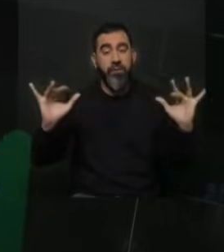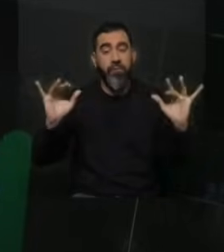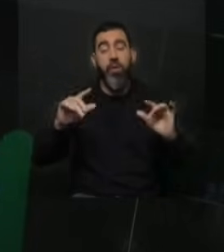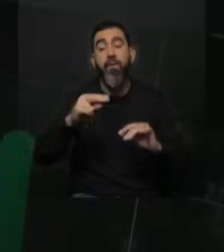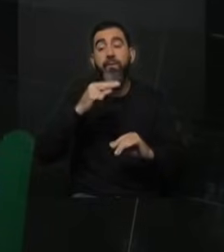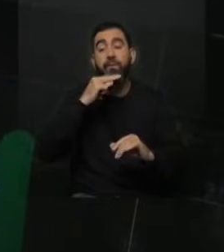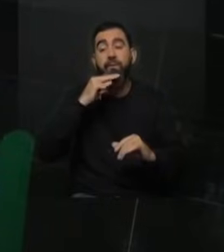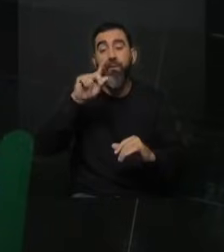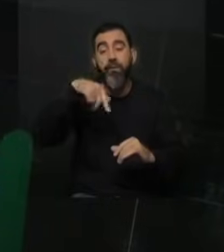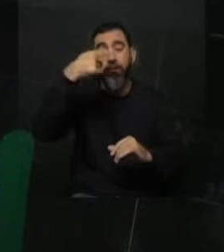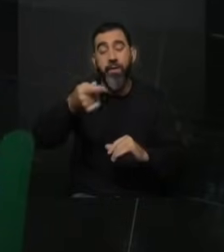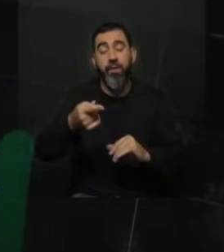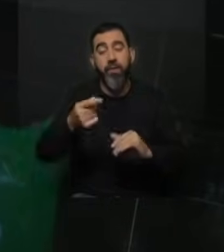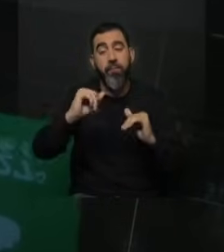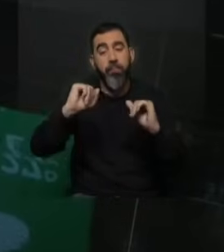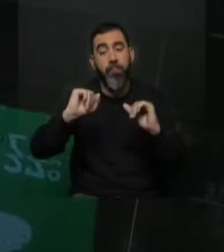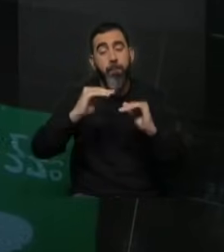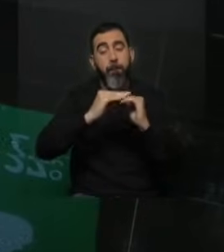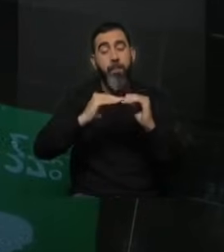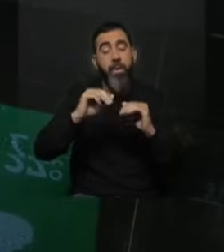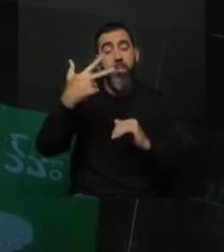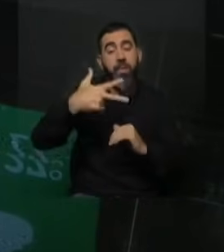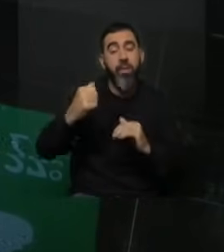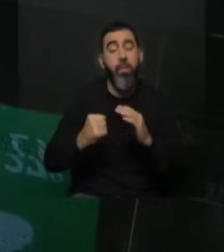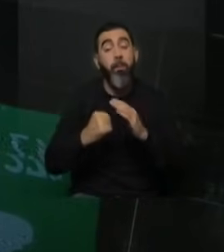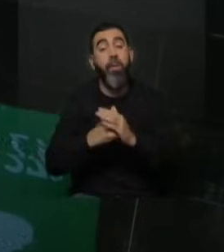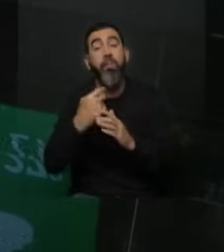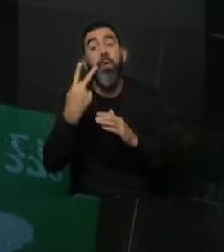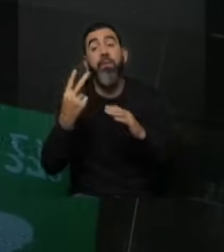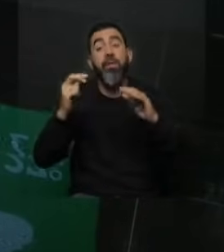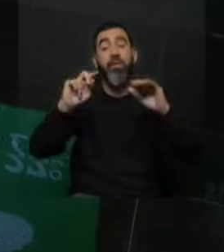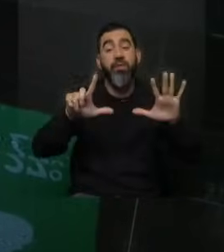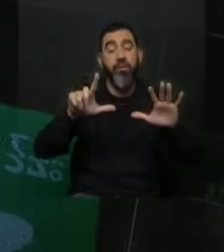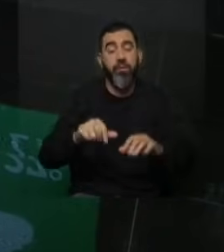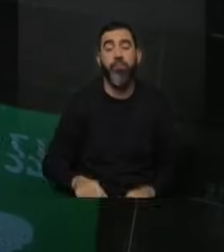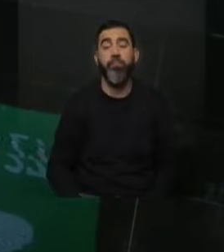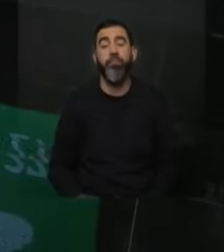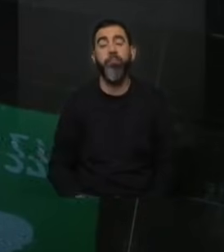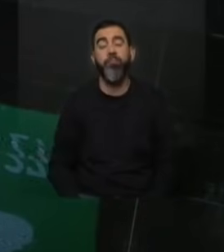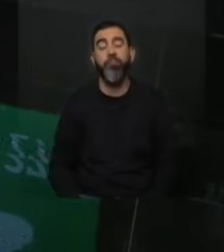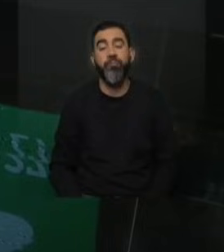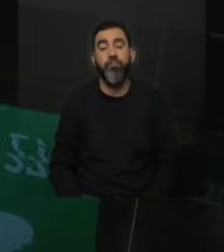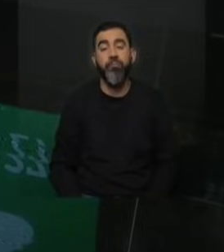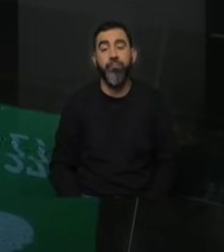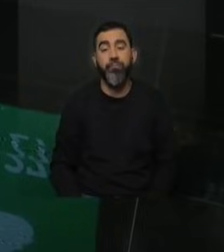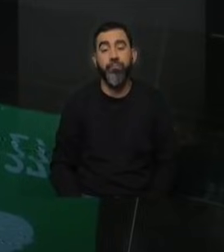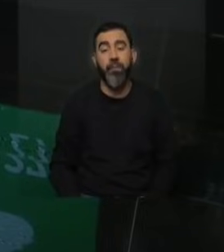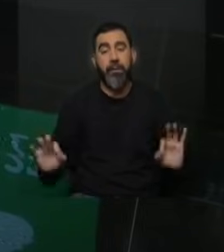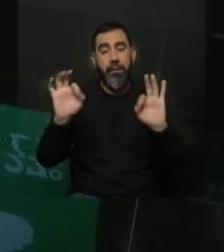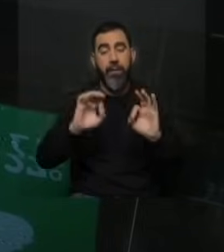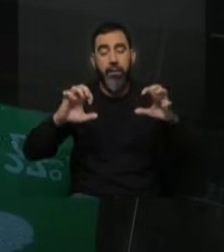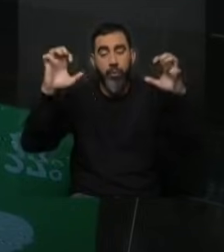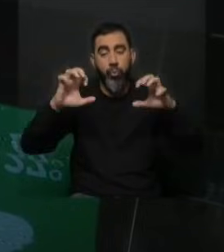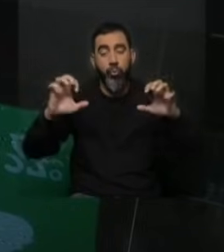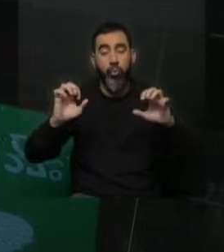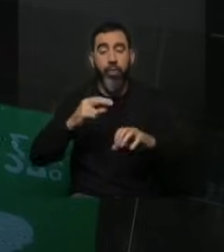cara al día viernes baja la mínima pero sube la máxima eh 13 será la mínima 27 la máxima no aparece la palabra